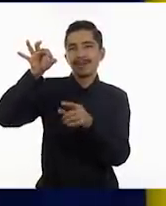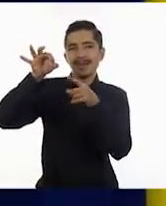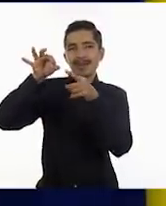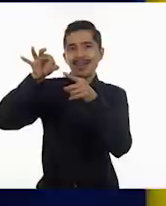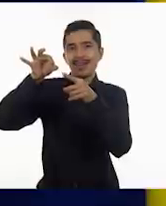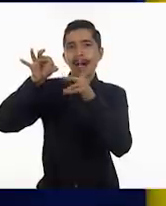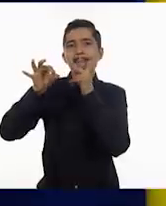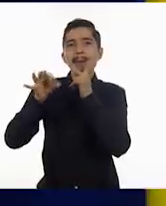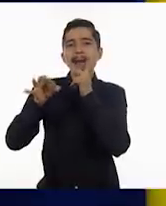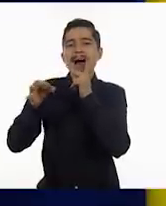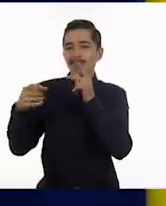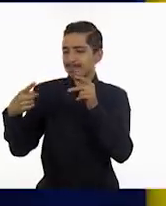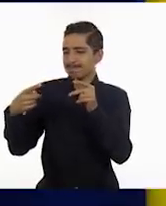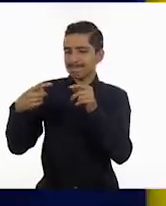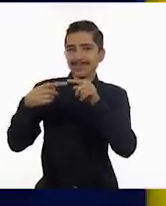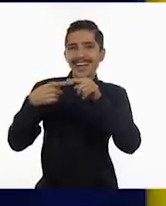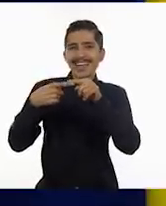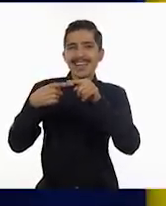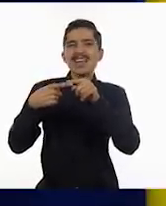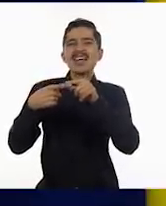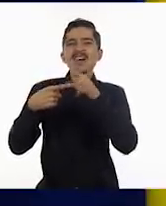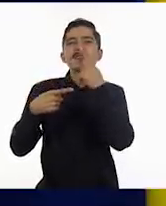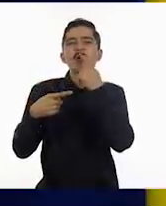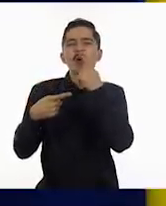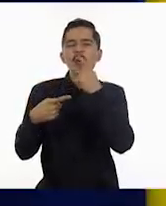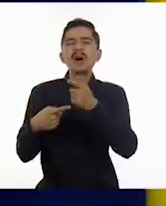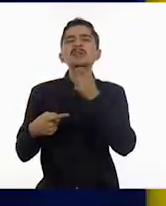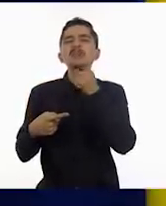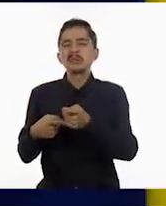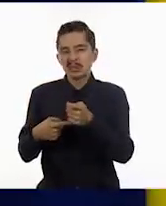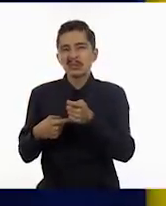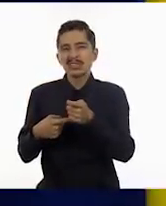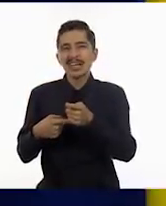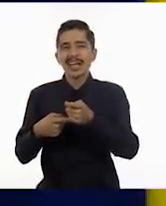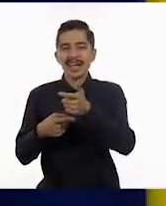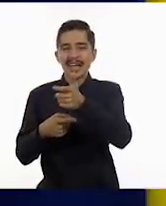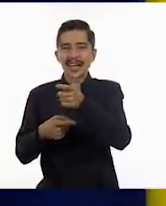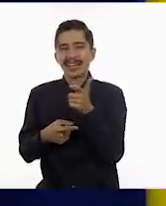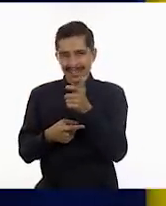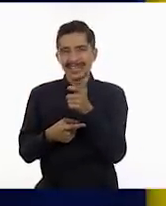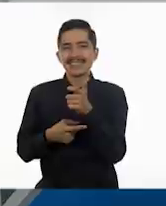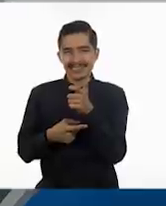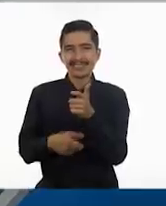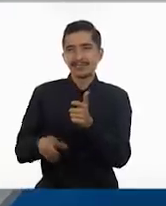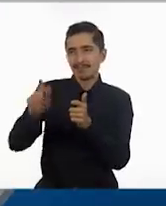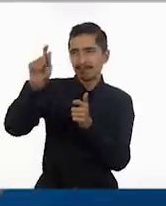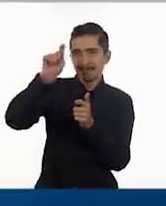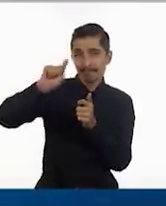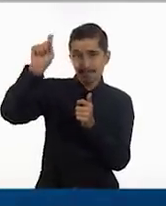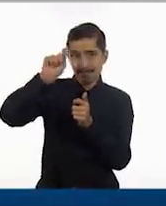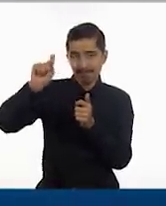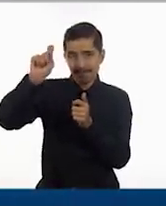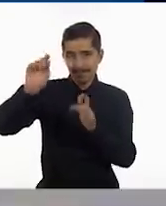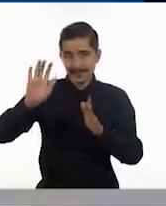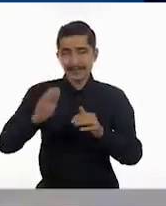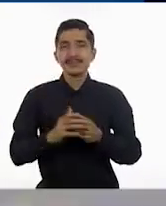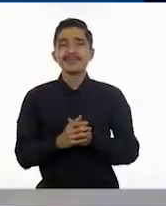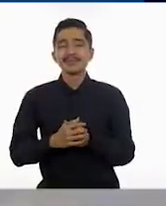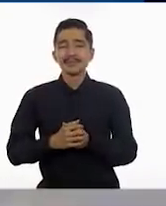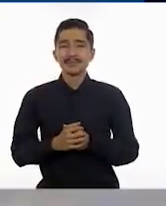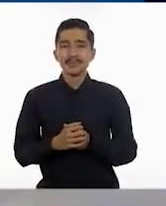padre aportó una ficha roja, que en este caso es un cromosoma X. X. Entonces,